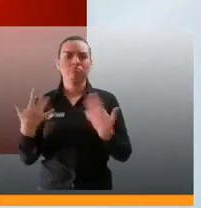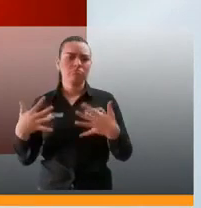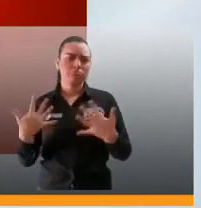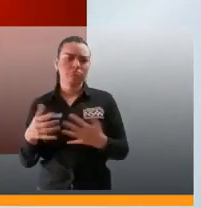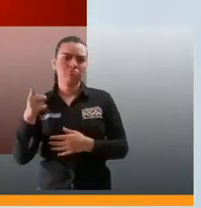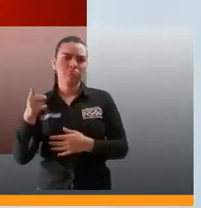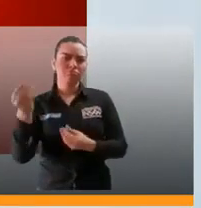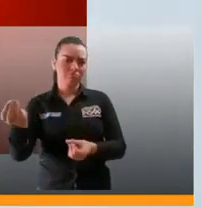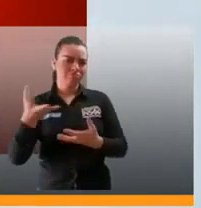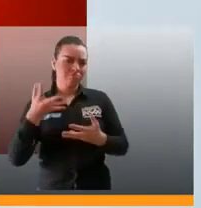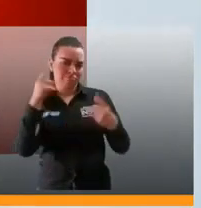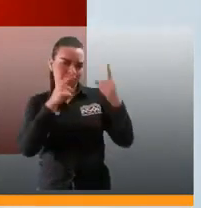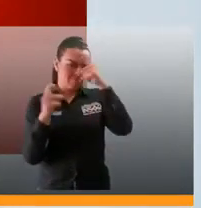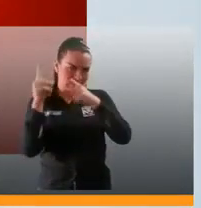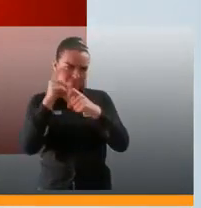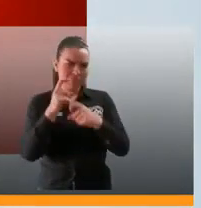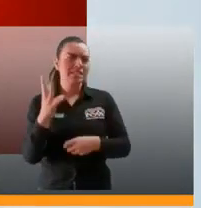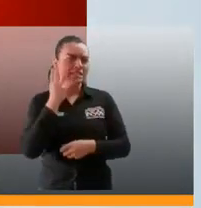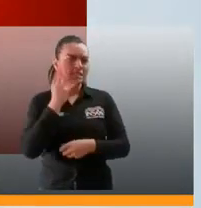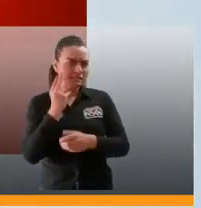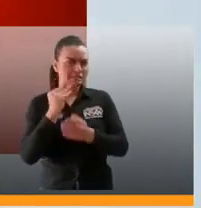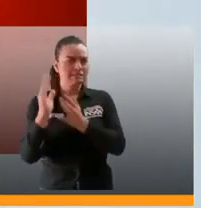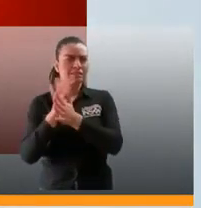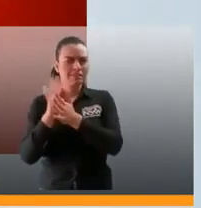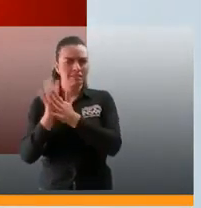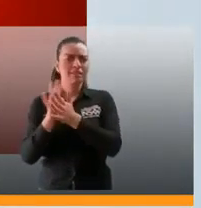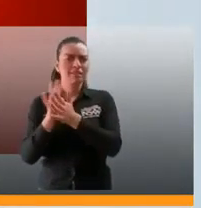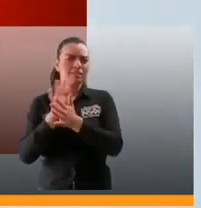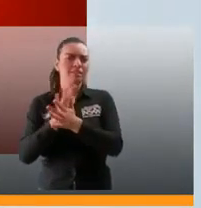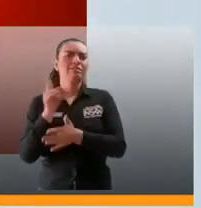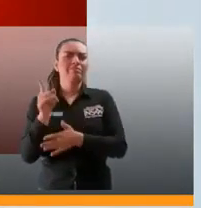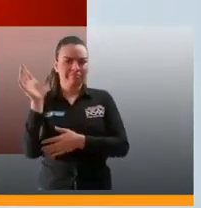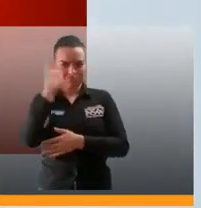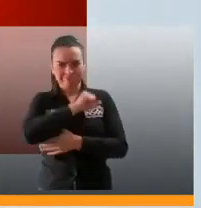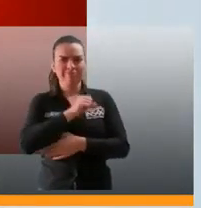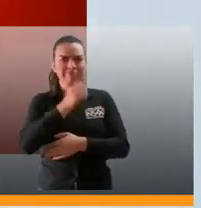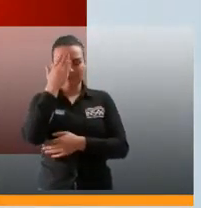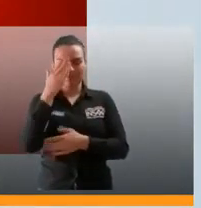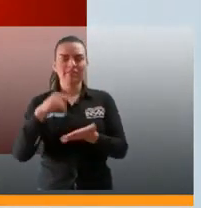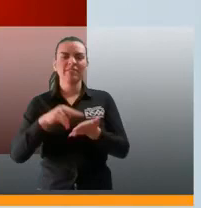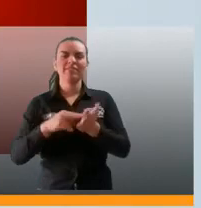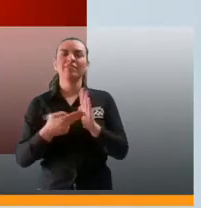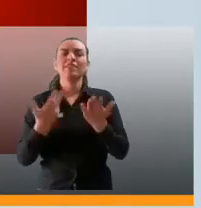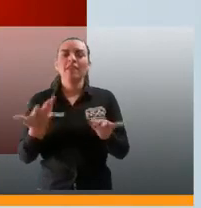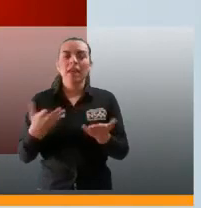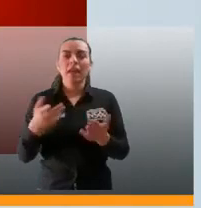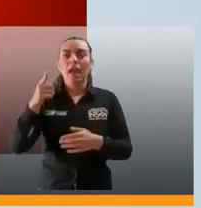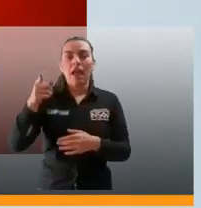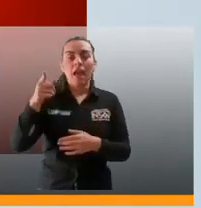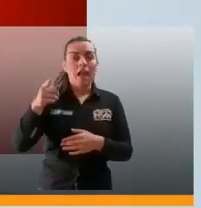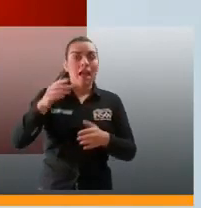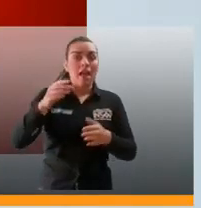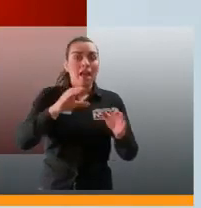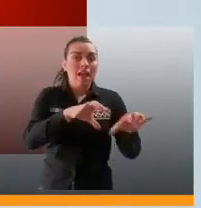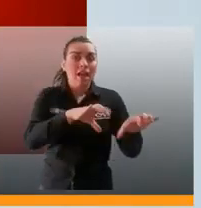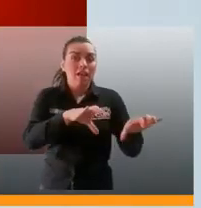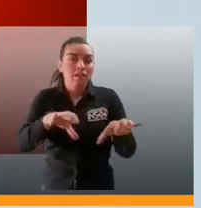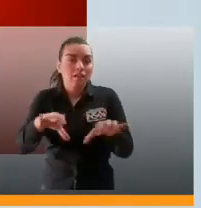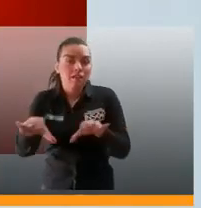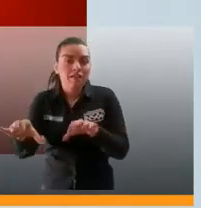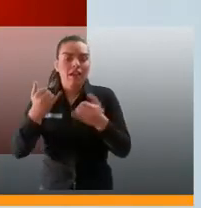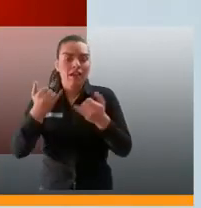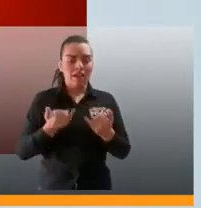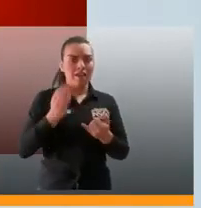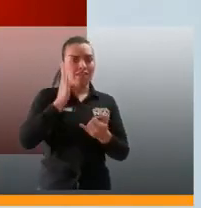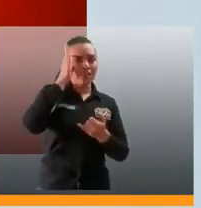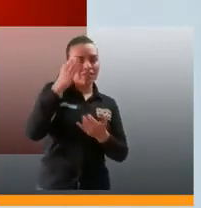y sabemos que es a futuro donde vamos a recoger los frutos de lo que se está sembrando hoy. Y hay algo muy importante por reconocer y es